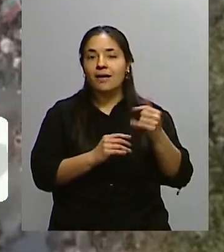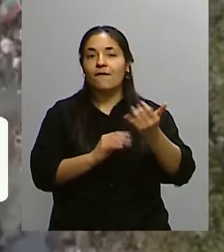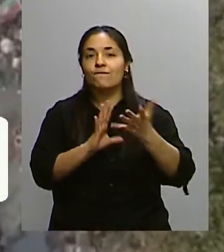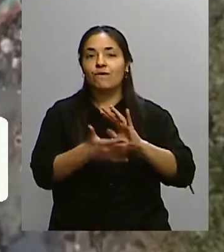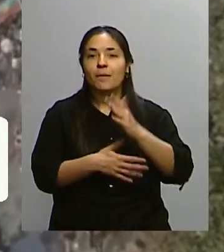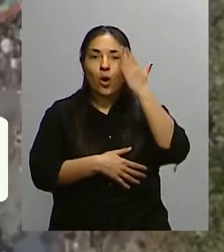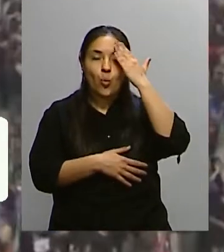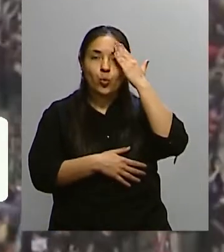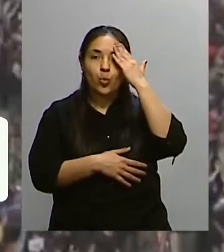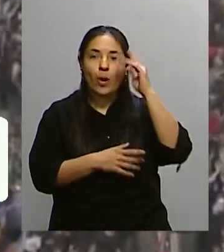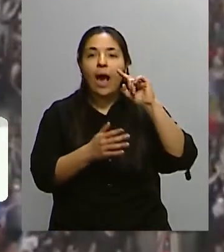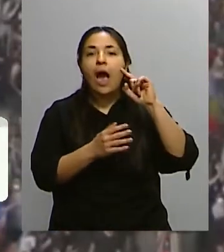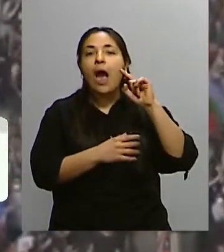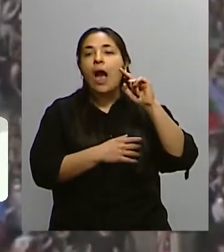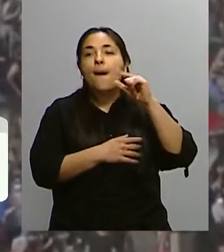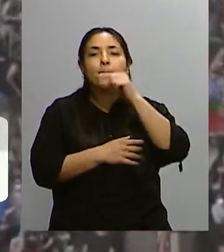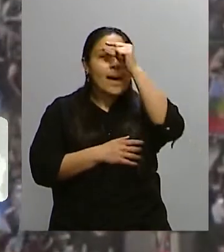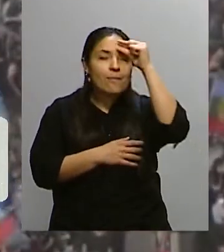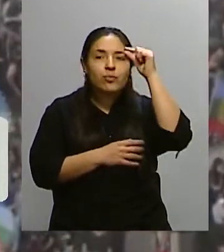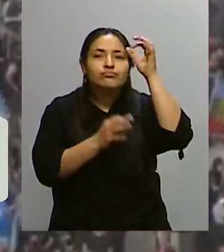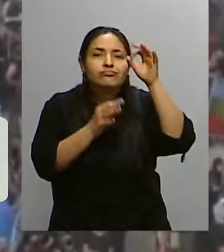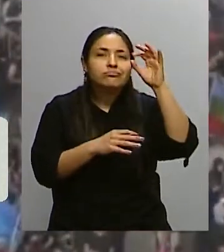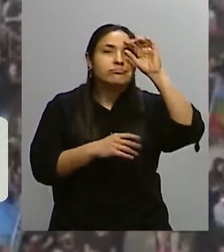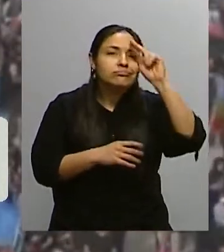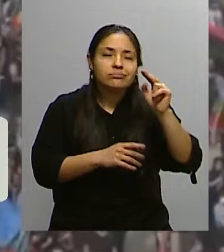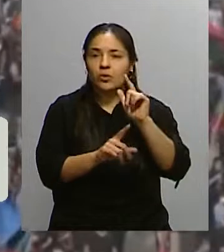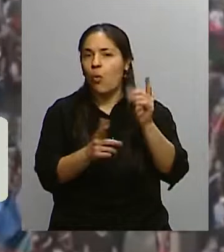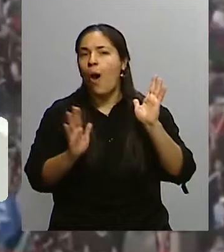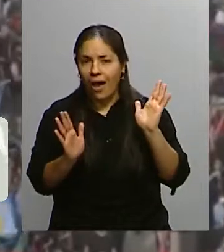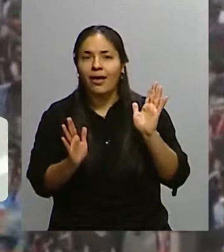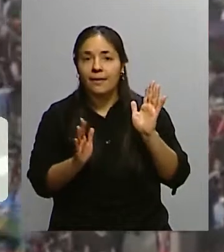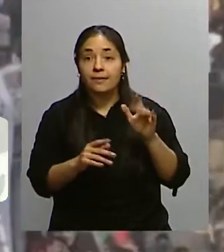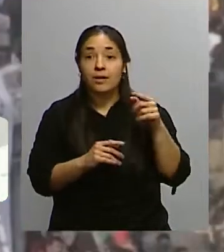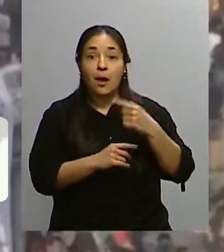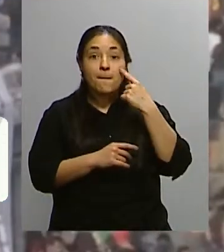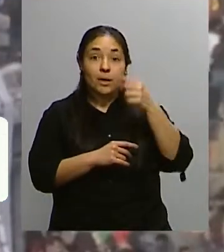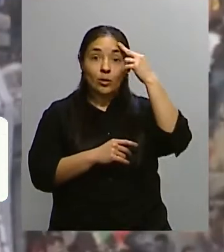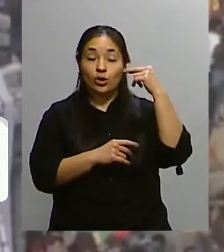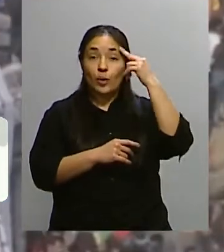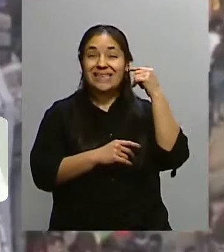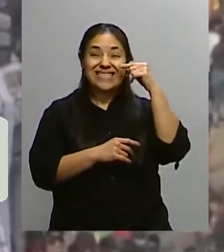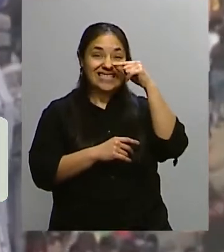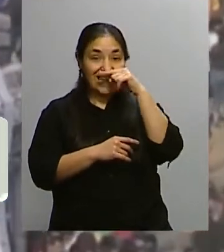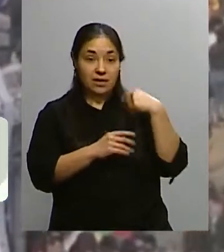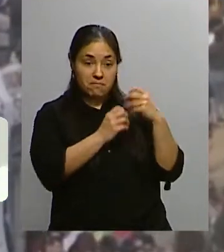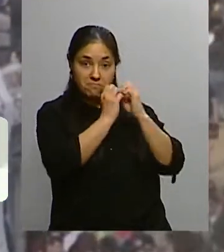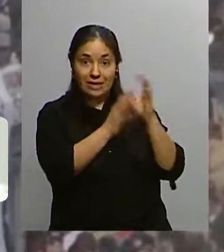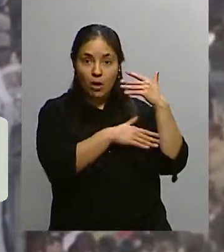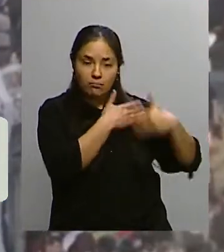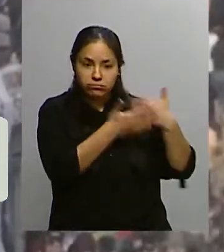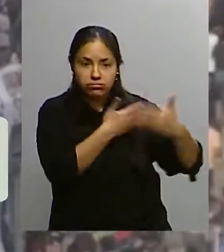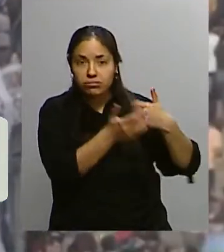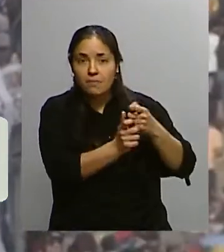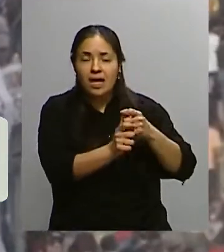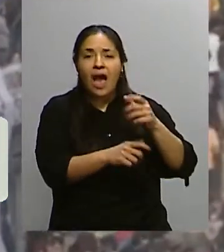cultura mapuche. Entonces, estos grupos han iniciado desde el 97, pero incrementándolo, y esto ha tenido un fuerte incremento